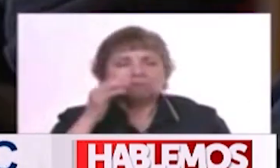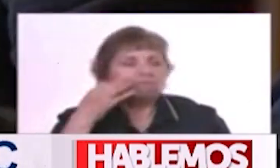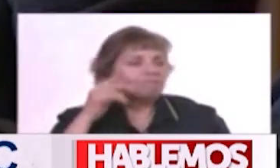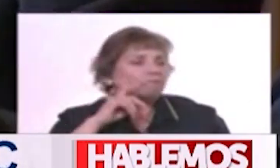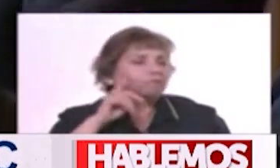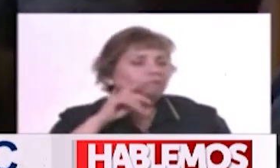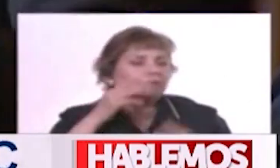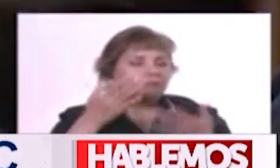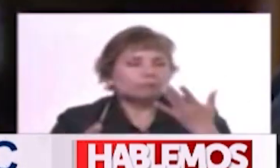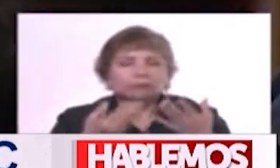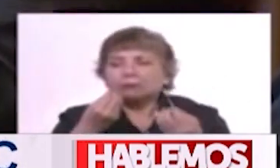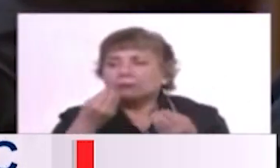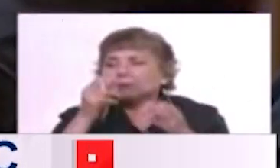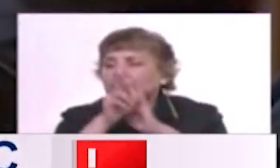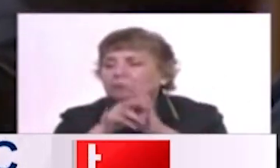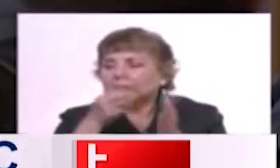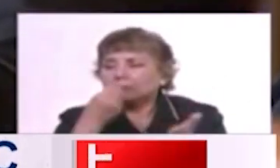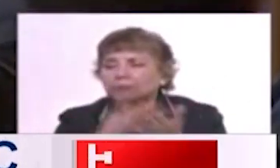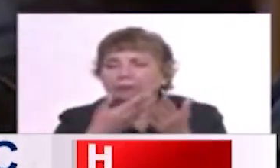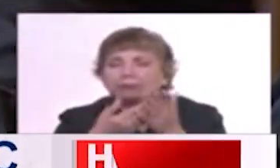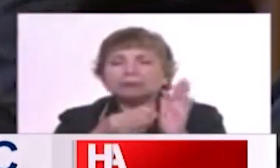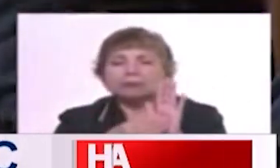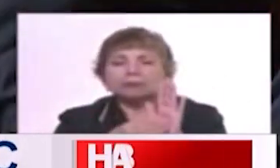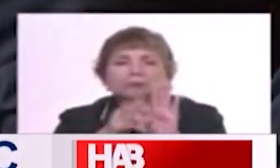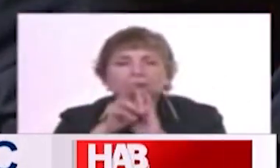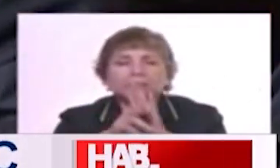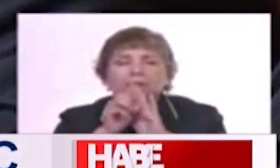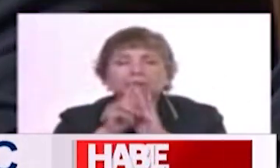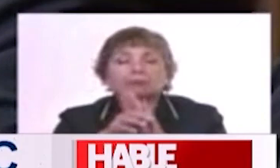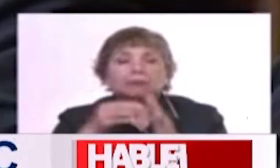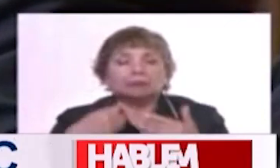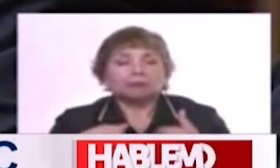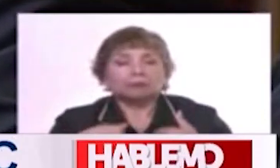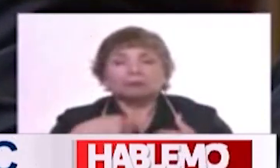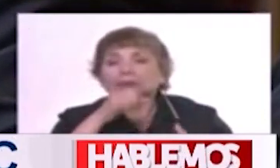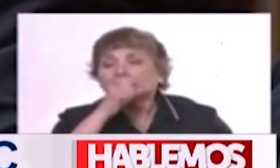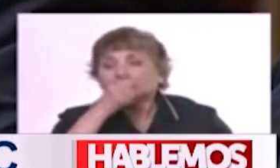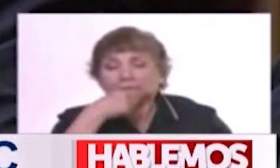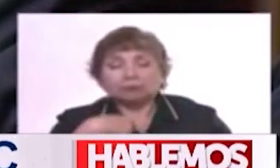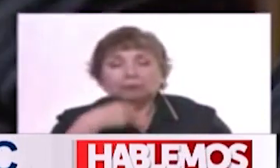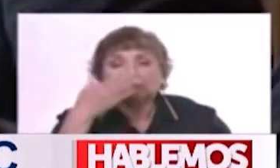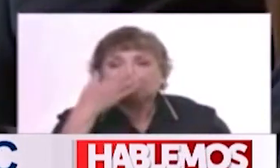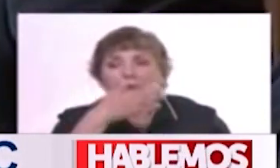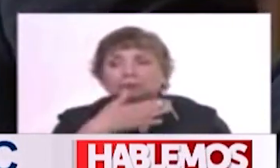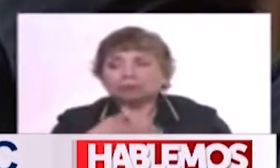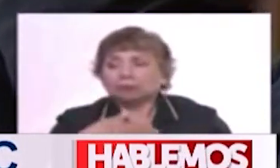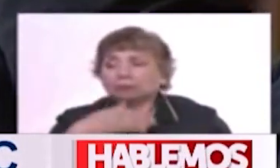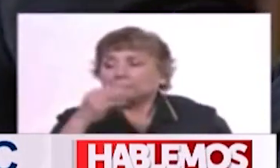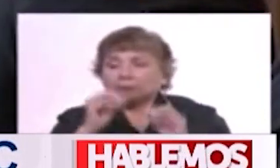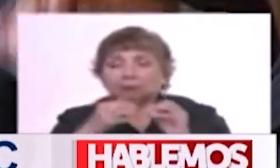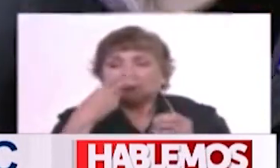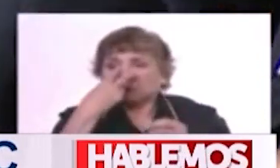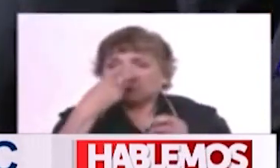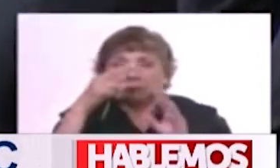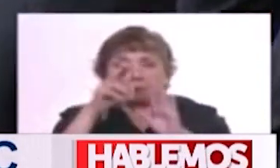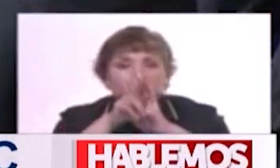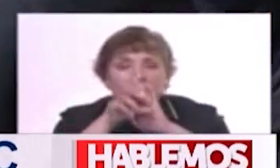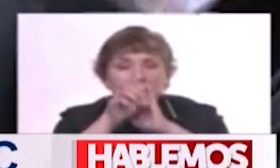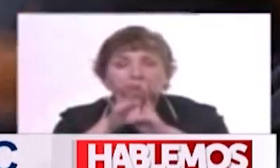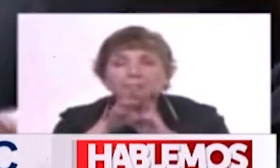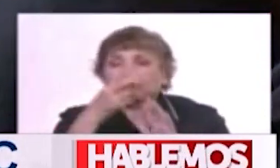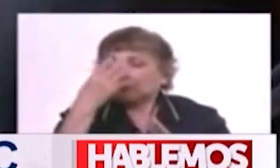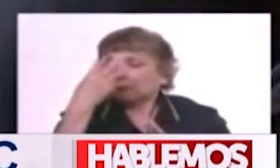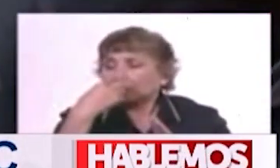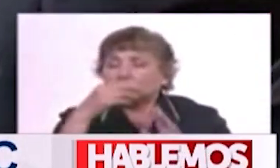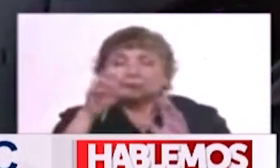la cámara y no sé por qué no obra. Si en cuando he ido a declarar me han puesto a mi vista, ¿no?,